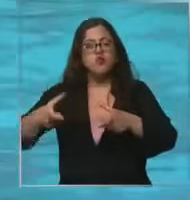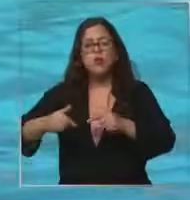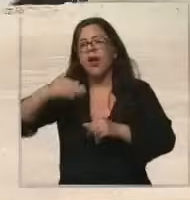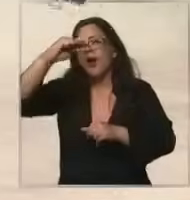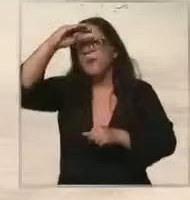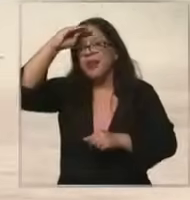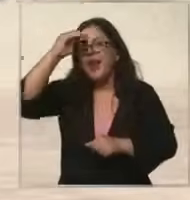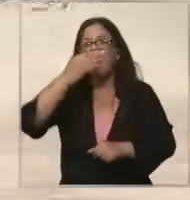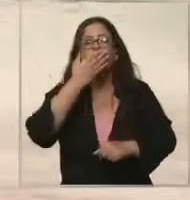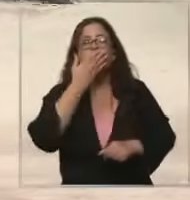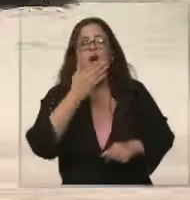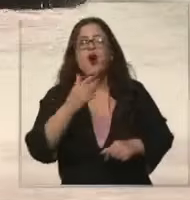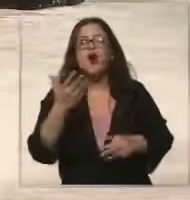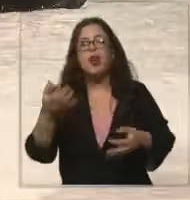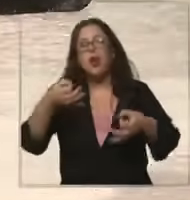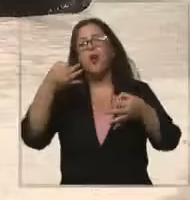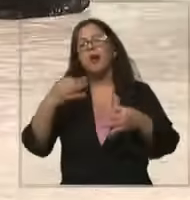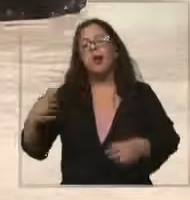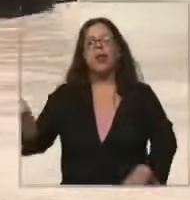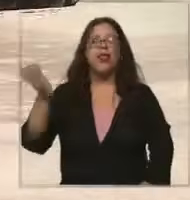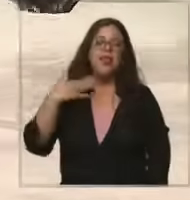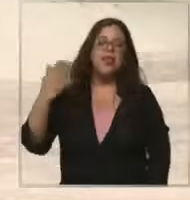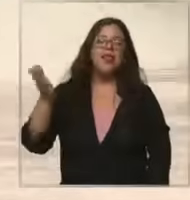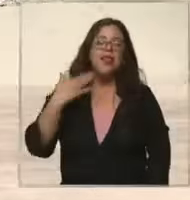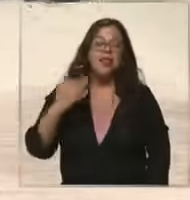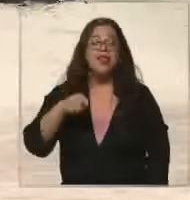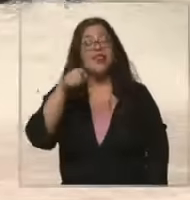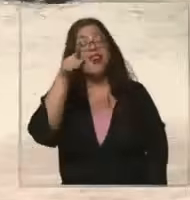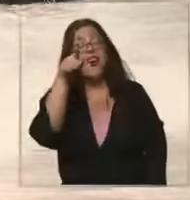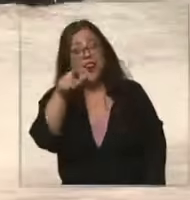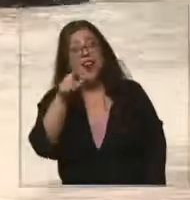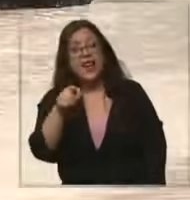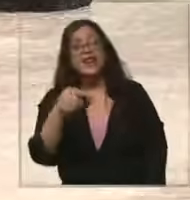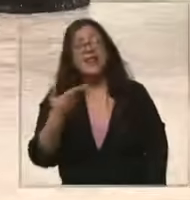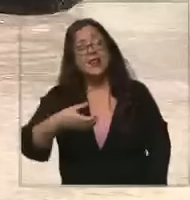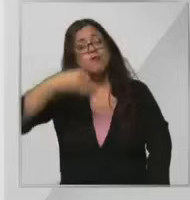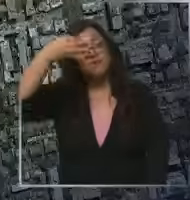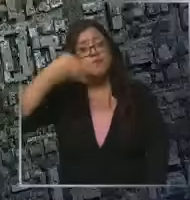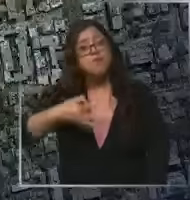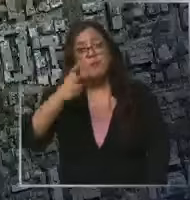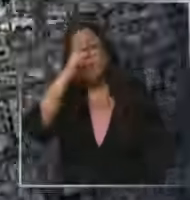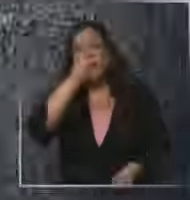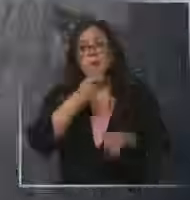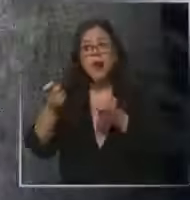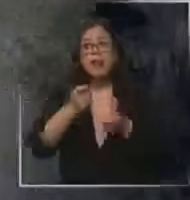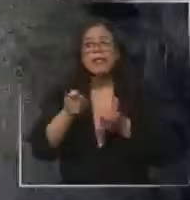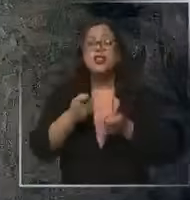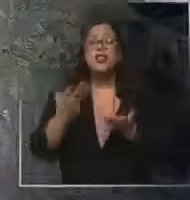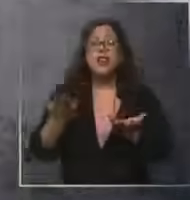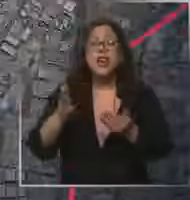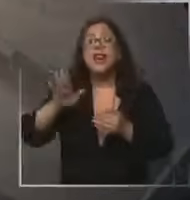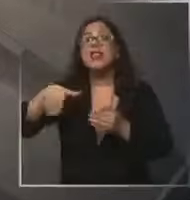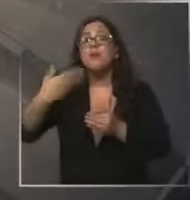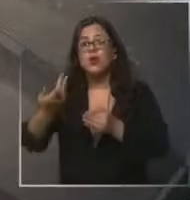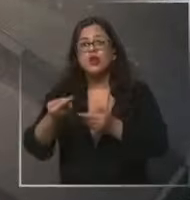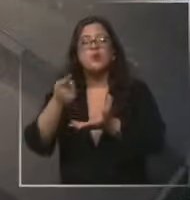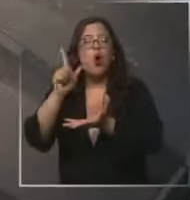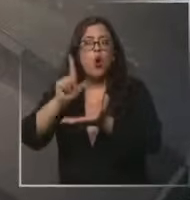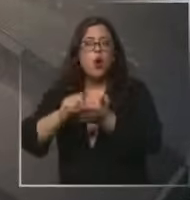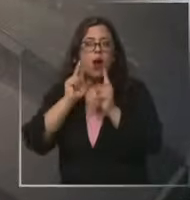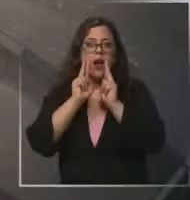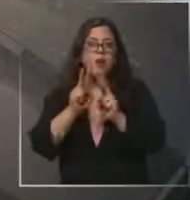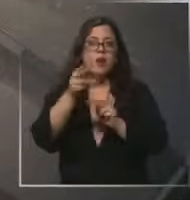qué mejor manera de enfrentar la ola de calor con estas que refrescan, similares a las de nuestro próximo destino.